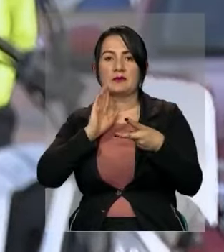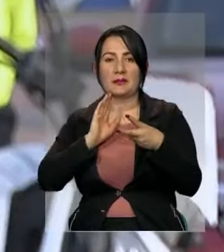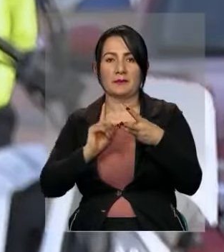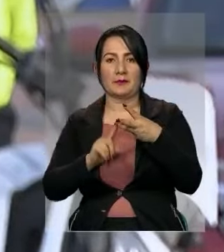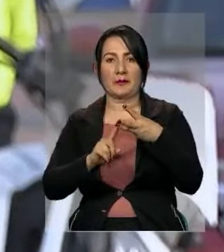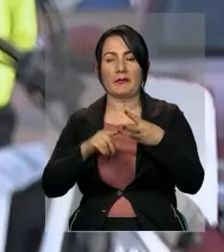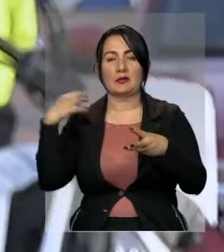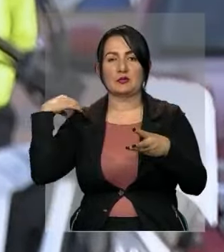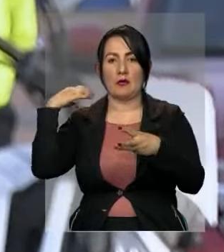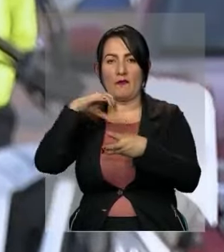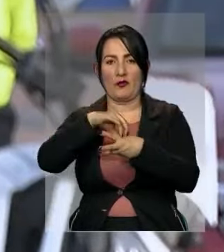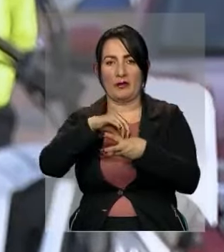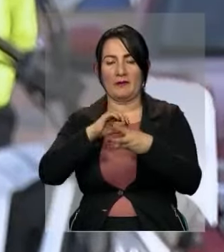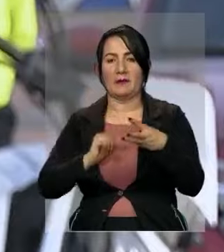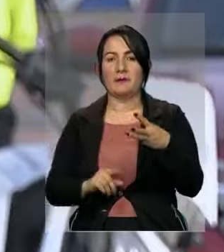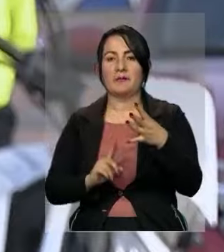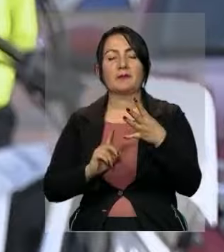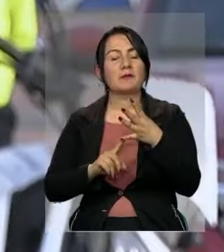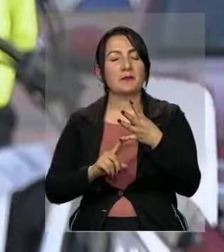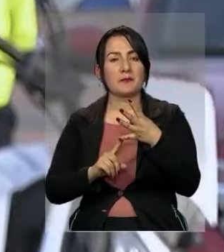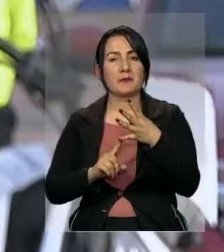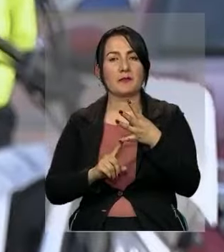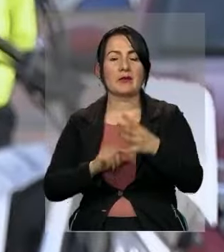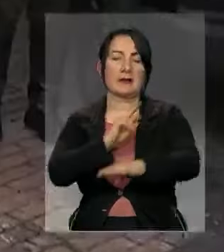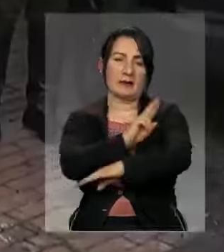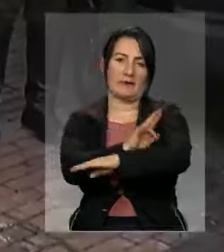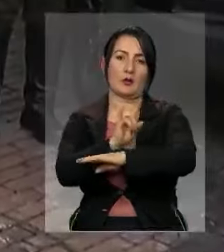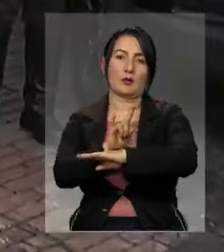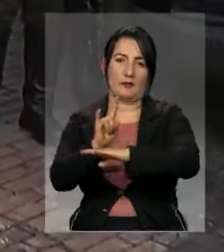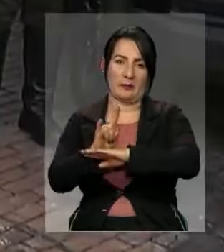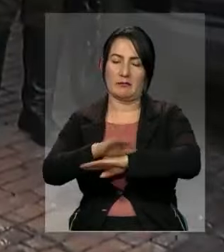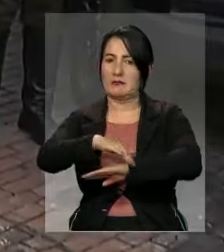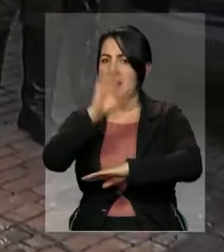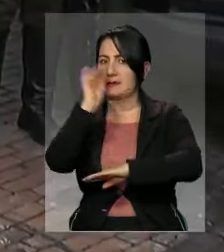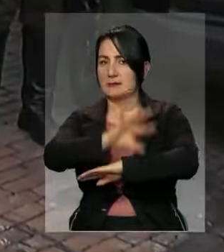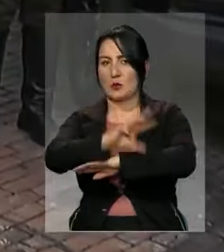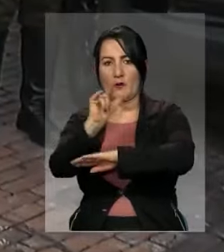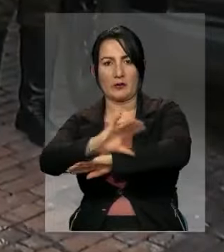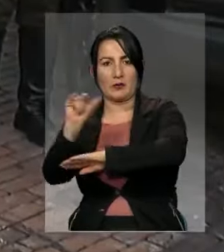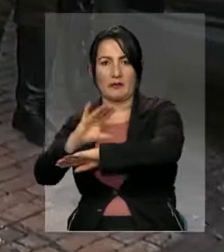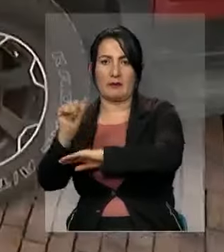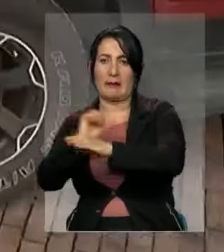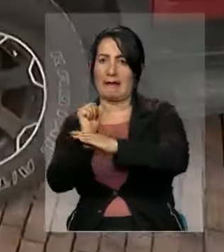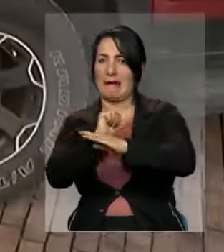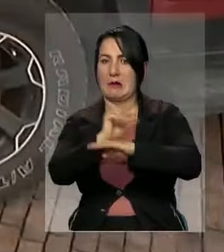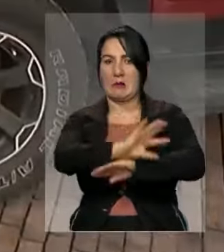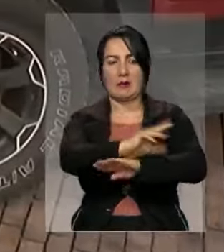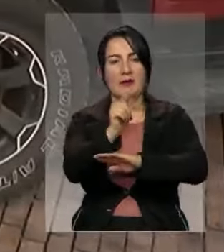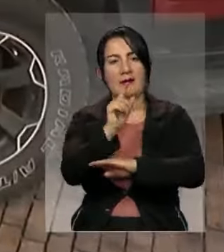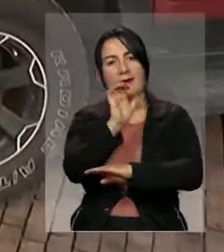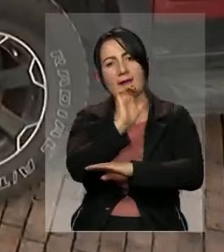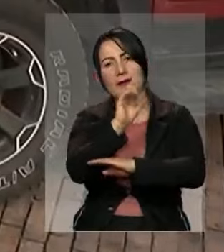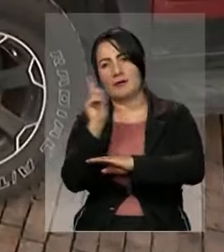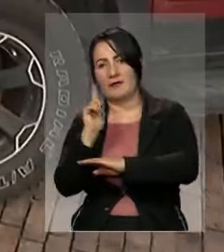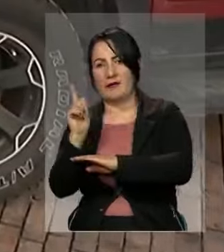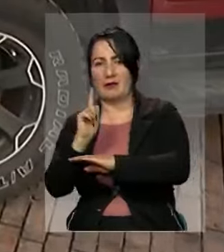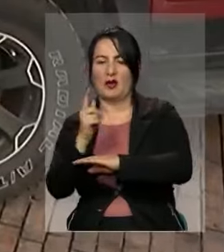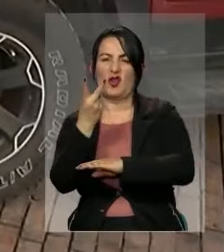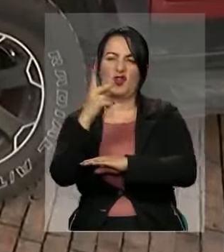está Ciudad Bolívar y también Rafael Uribe. Entre enero y febrero, el robo a carros ha tenido una disminución del